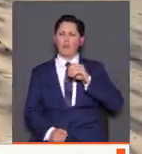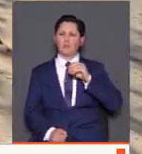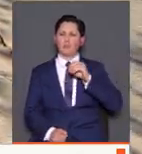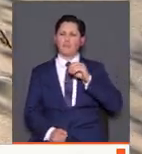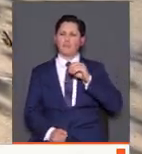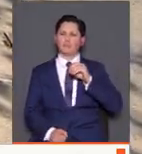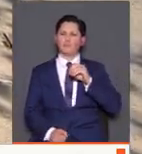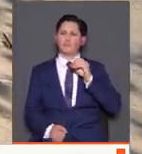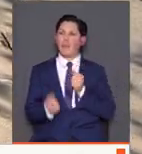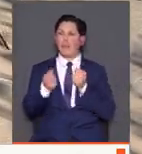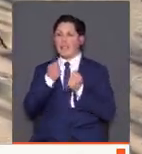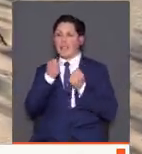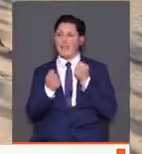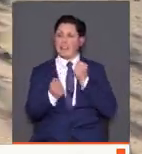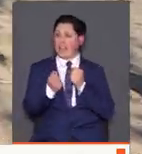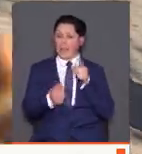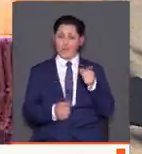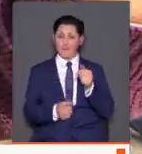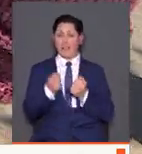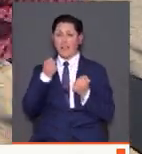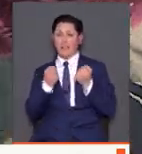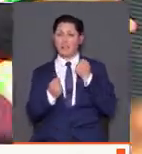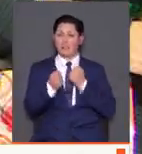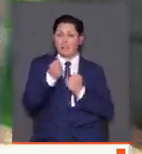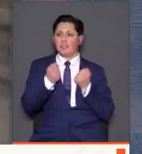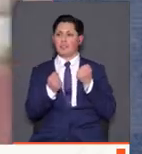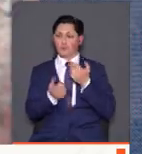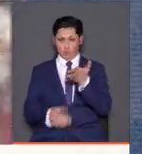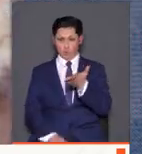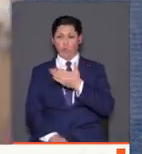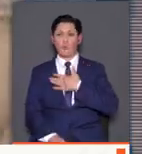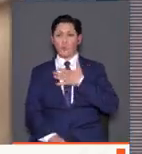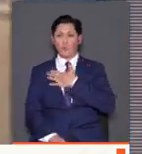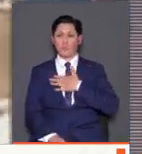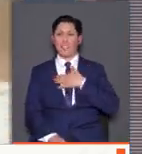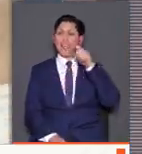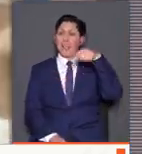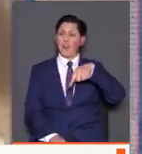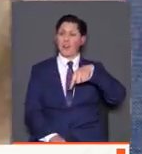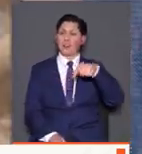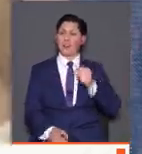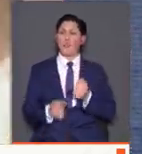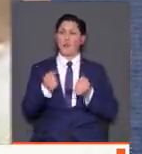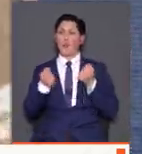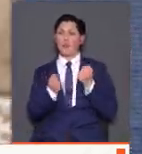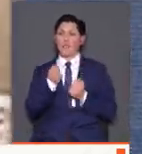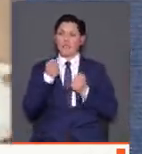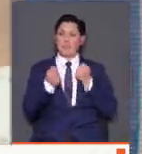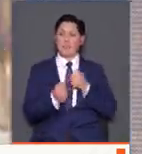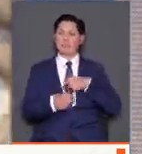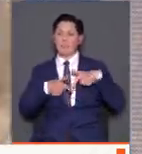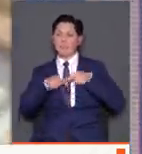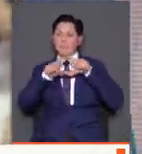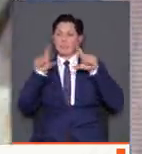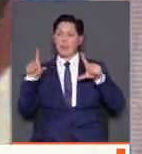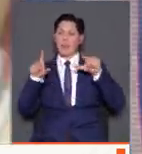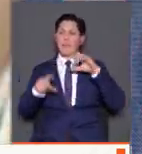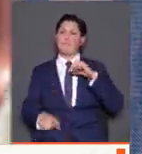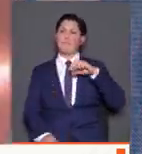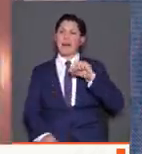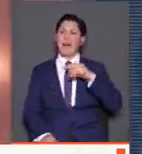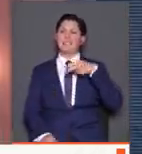el bailongo y había que bailar ahí. ¿Y usted cómo quería lo bailaba? Este es el nuevo ritmo, se llama Pachi